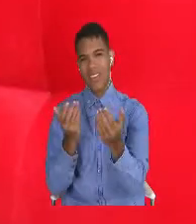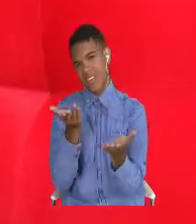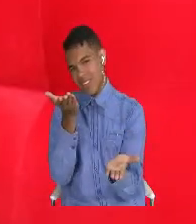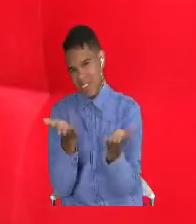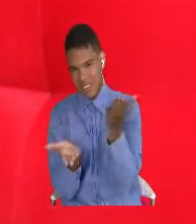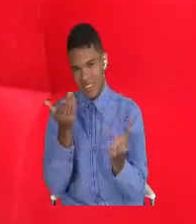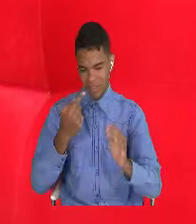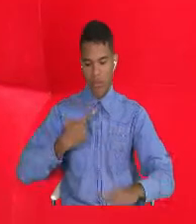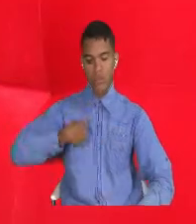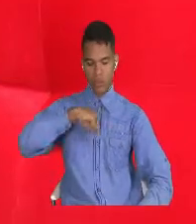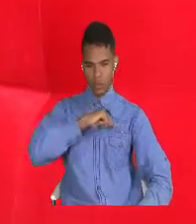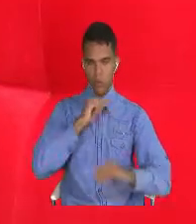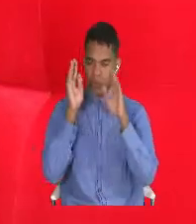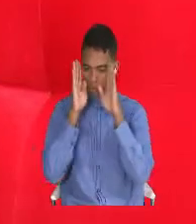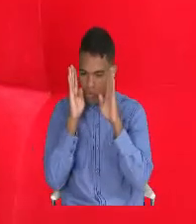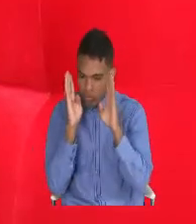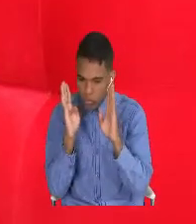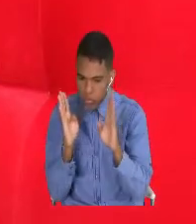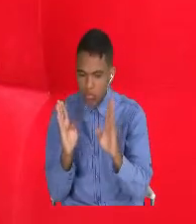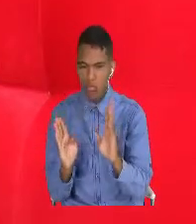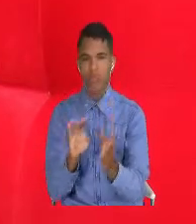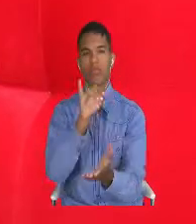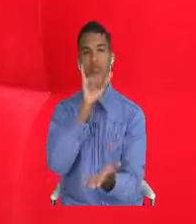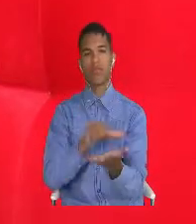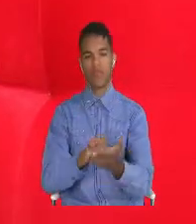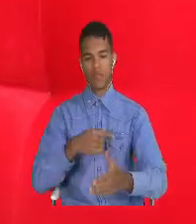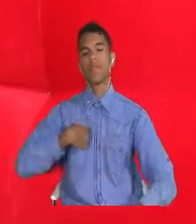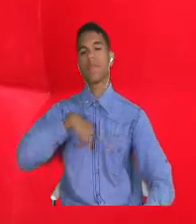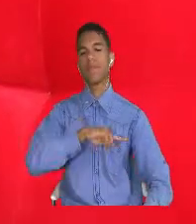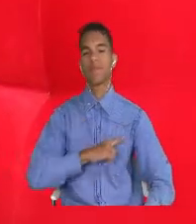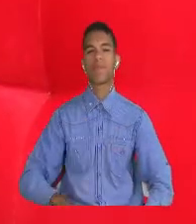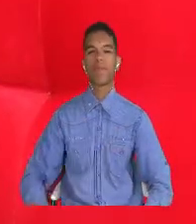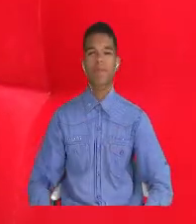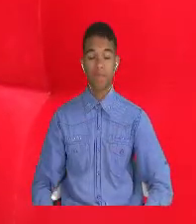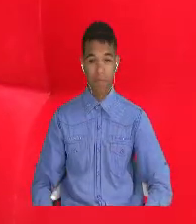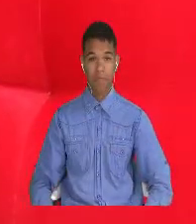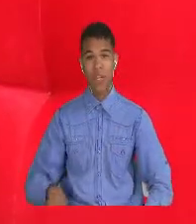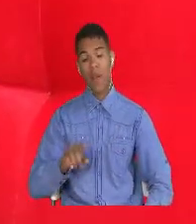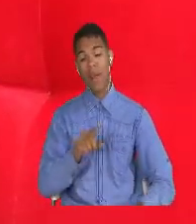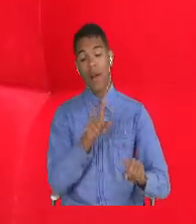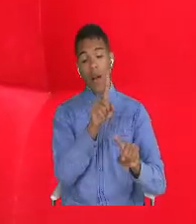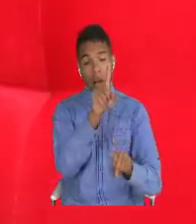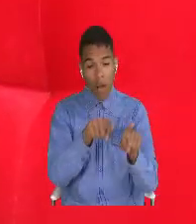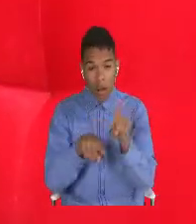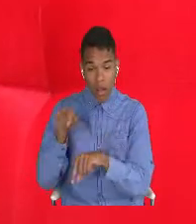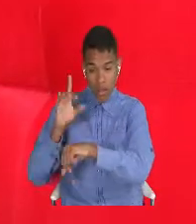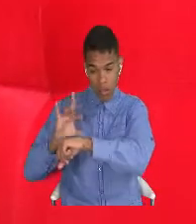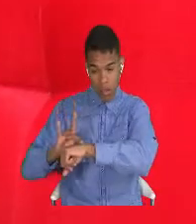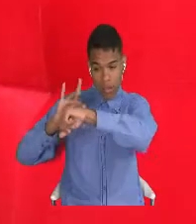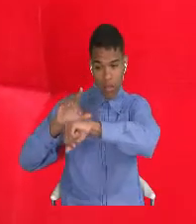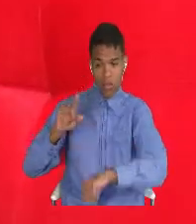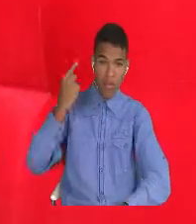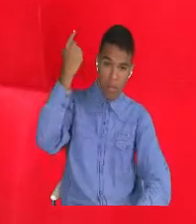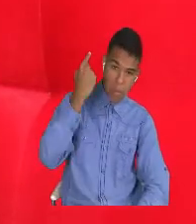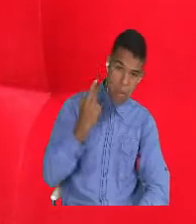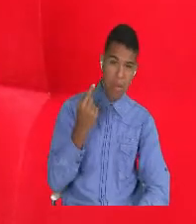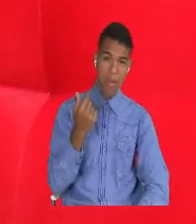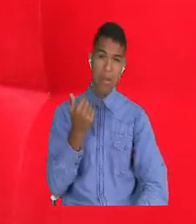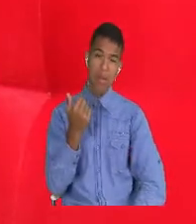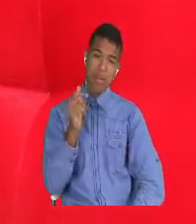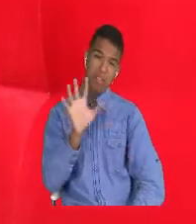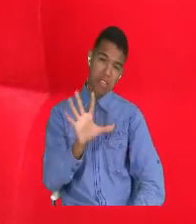ese procedimiento estético. De eso se trata un posoperatorio. Hay médicos que mandan de 5 a 10 a